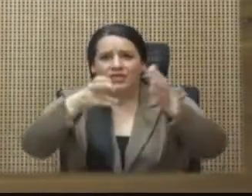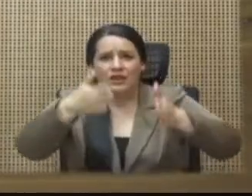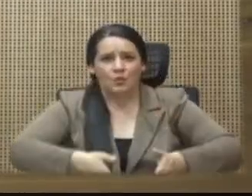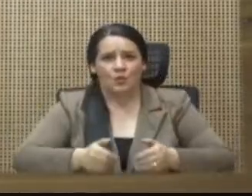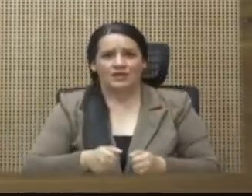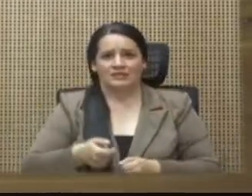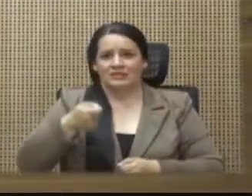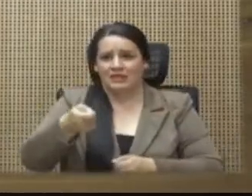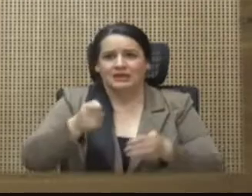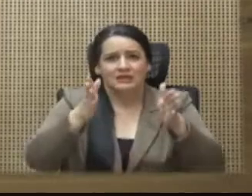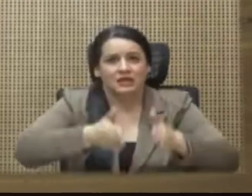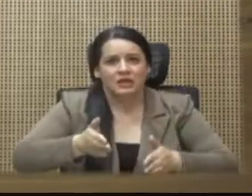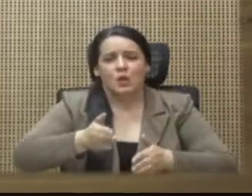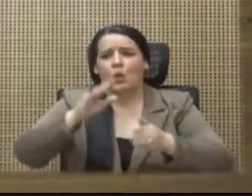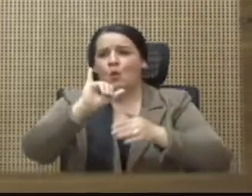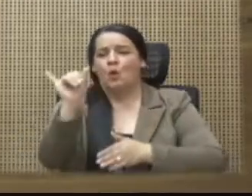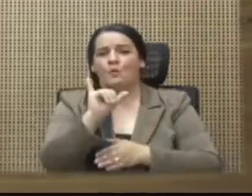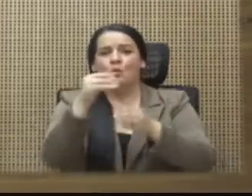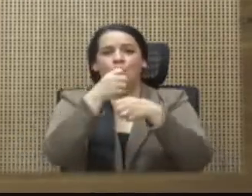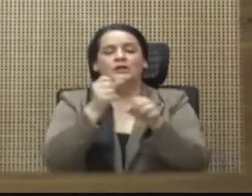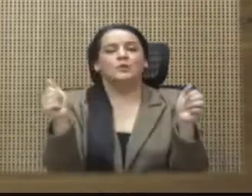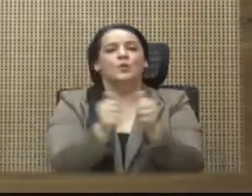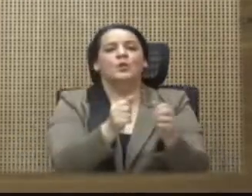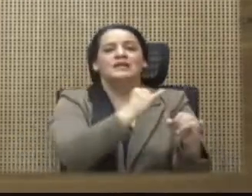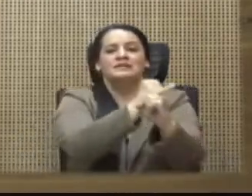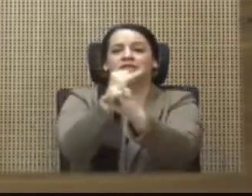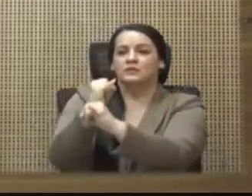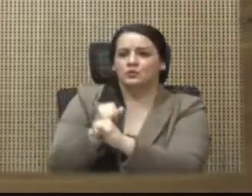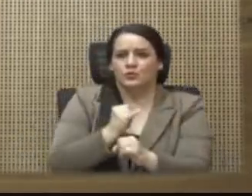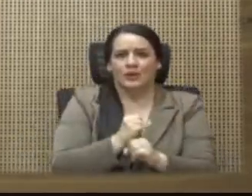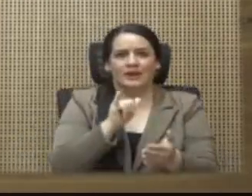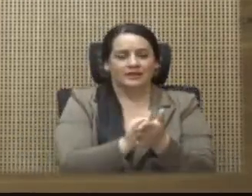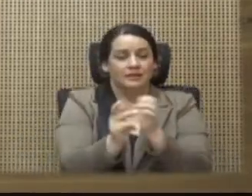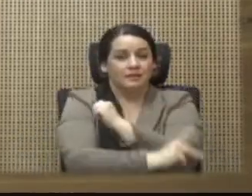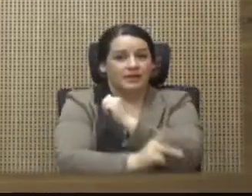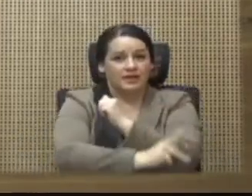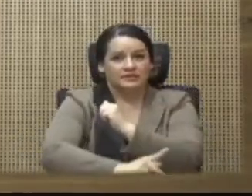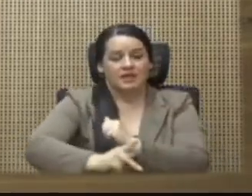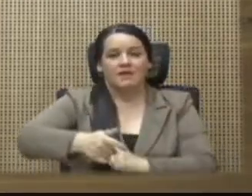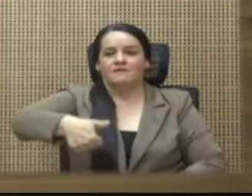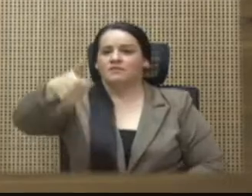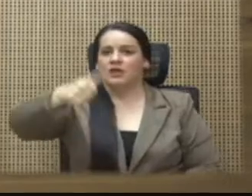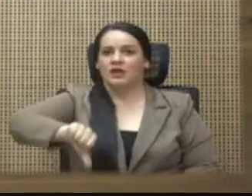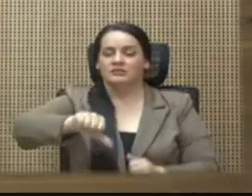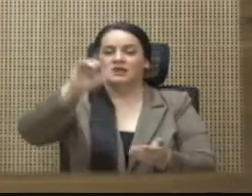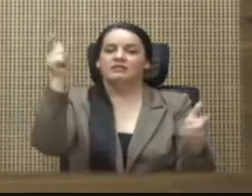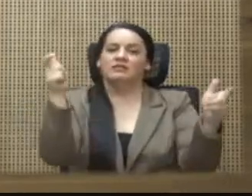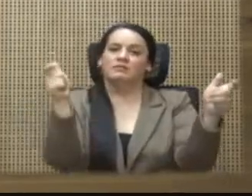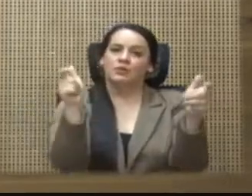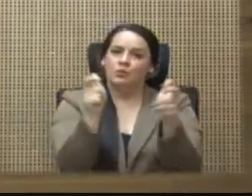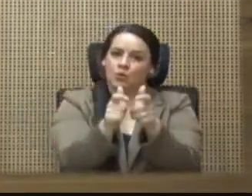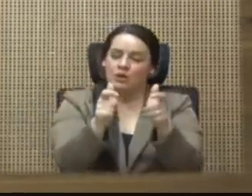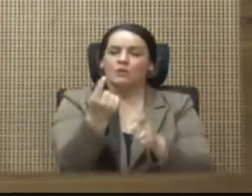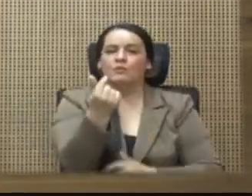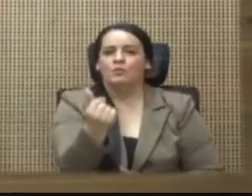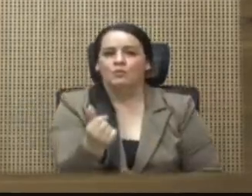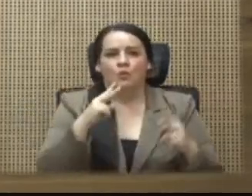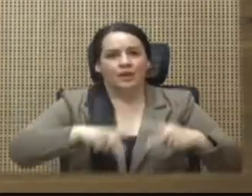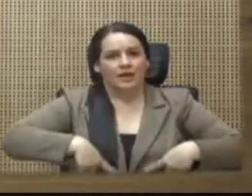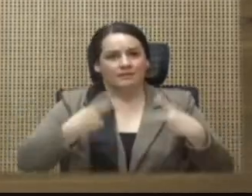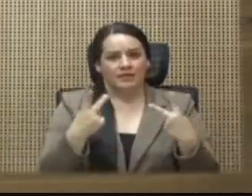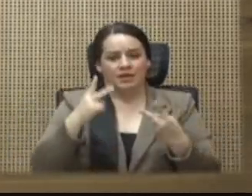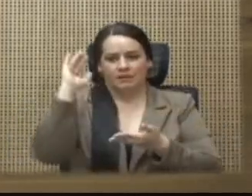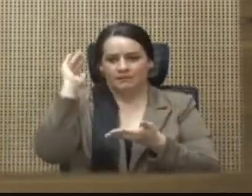institucionalidad de este país. Fracasa en disminuir el costo de la vida, en bajar los precios y en disminuir